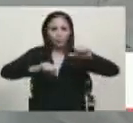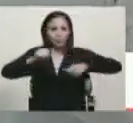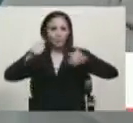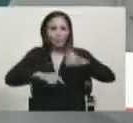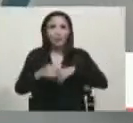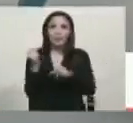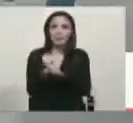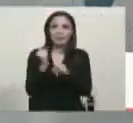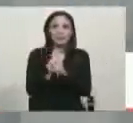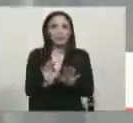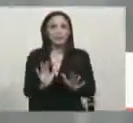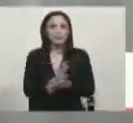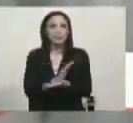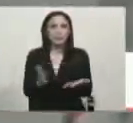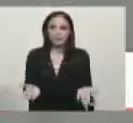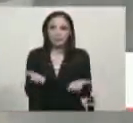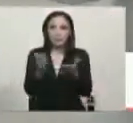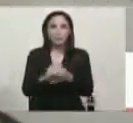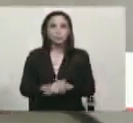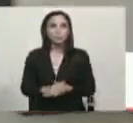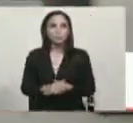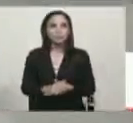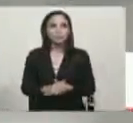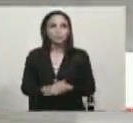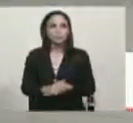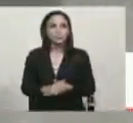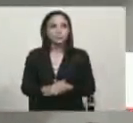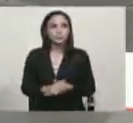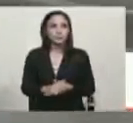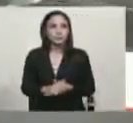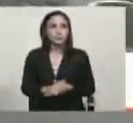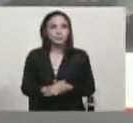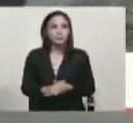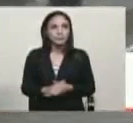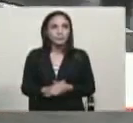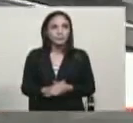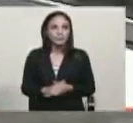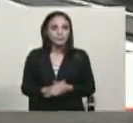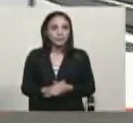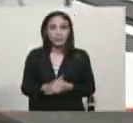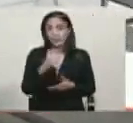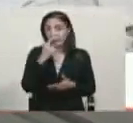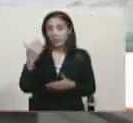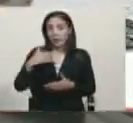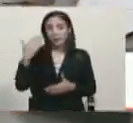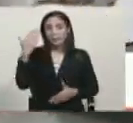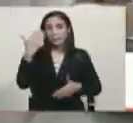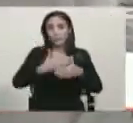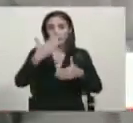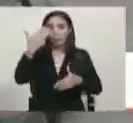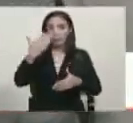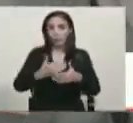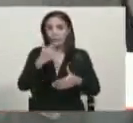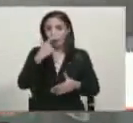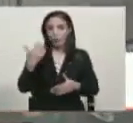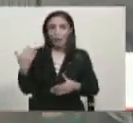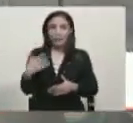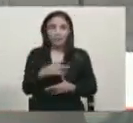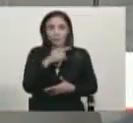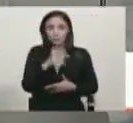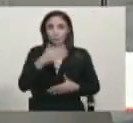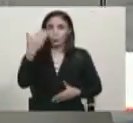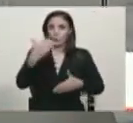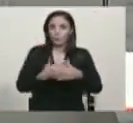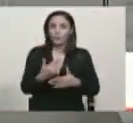Por favor, gobernador, continúe. Bueno, presidente, uno de los daños más grandes que se le pudo haber hecho al Estado y a la Nación fue en el momento del dengue, aquella